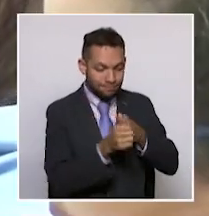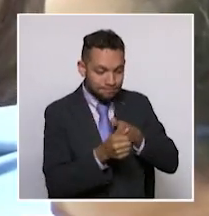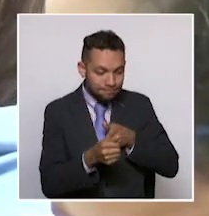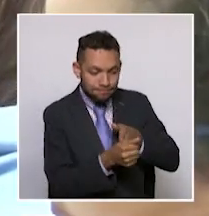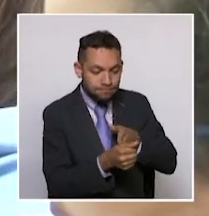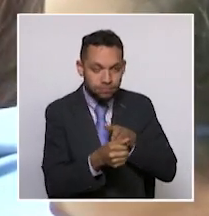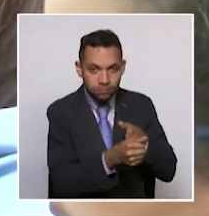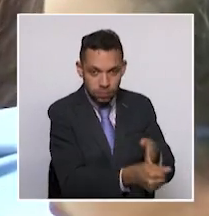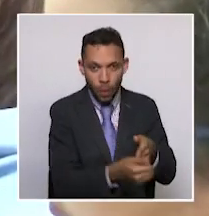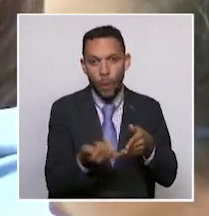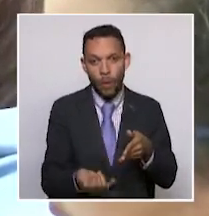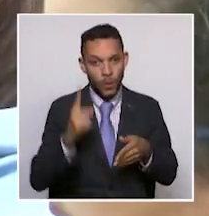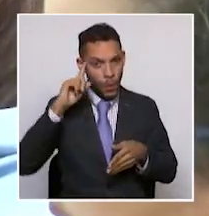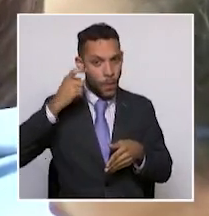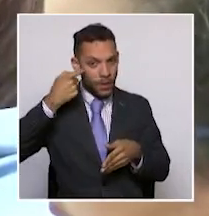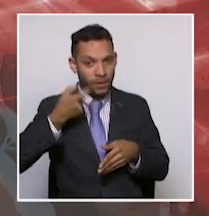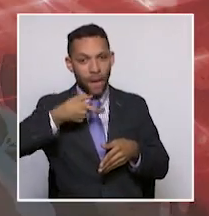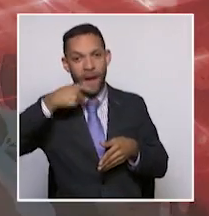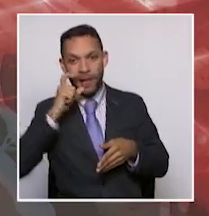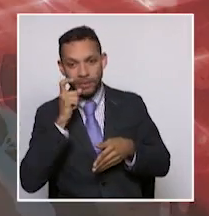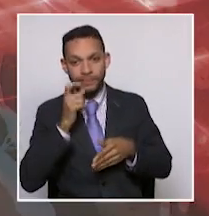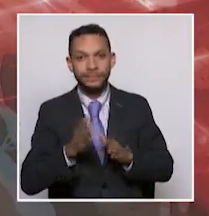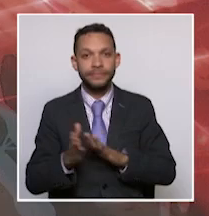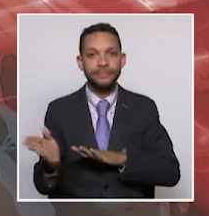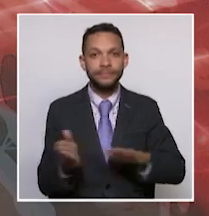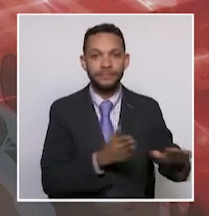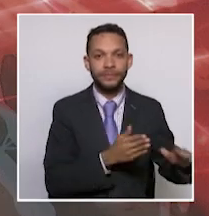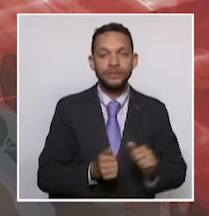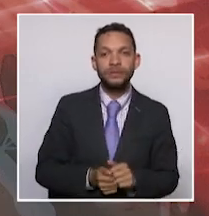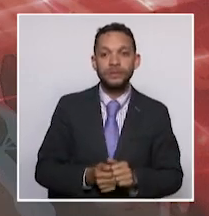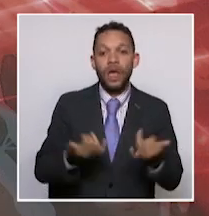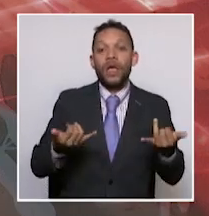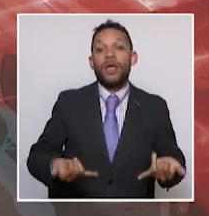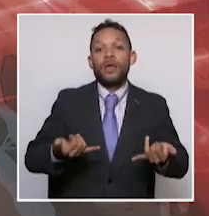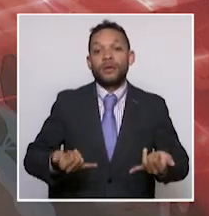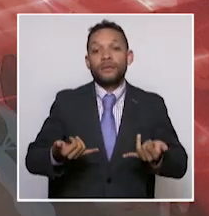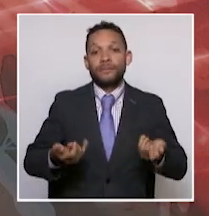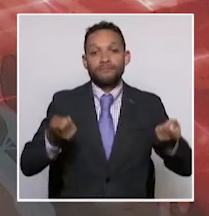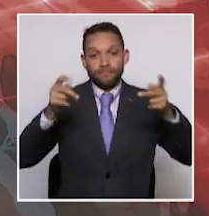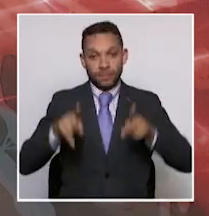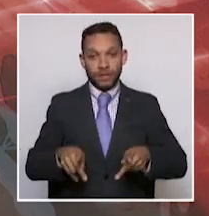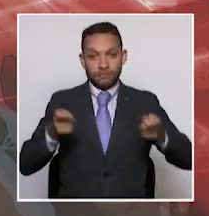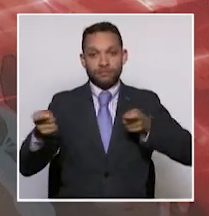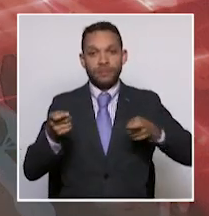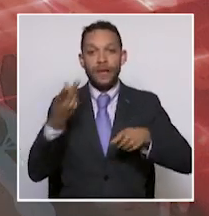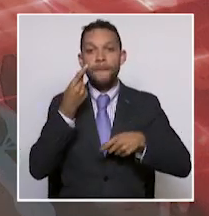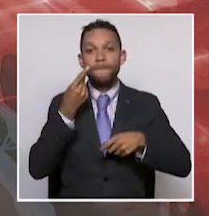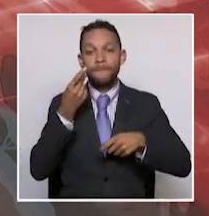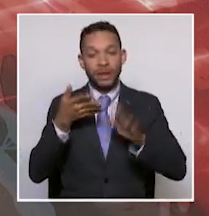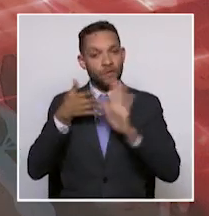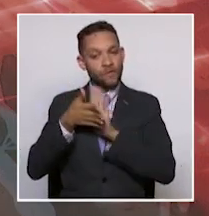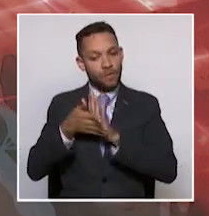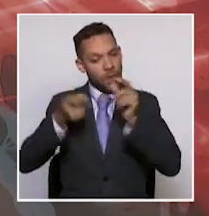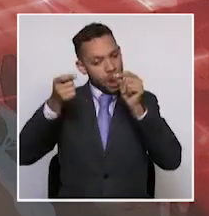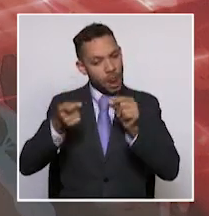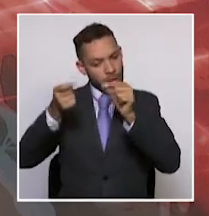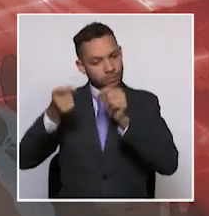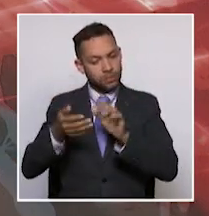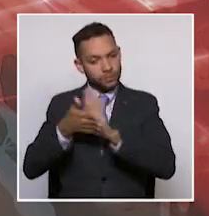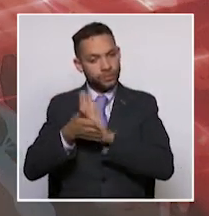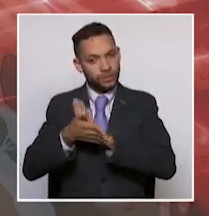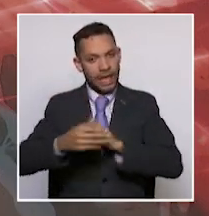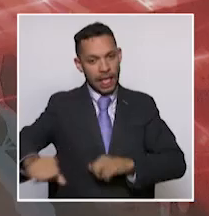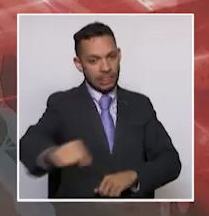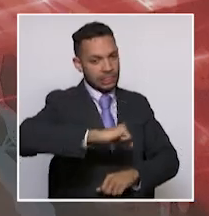Personas coordinada por la Gobernación de Caldas. Y en estos momentos la Personería de Pereira presenta el informe del Observatorio de